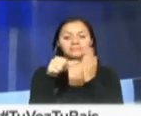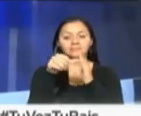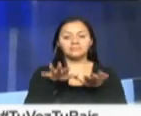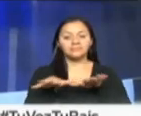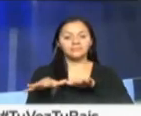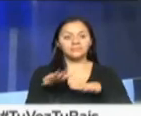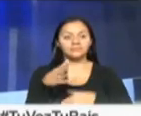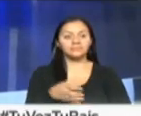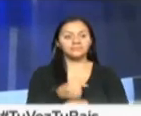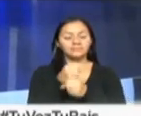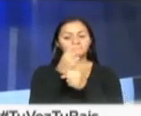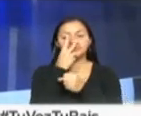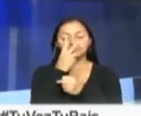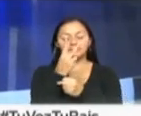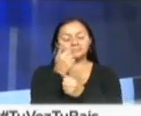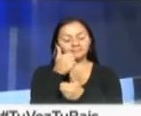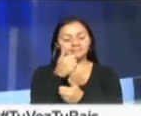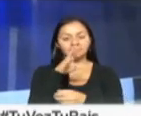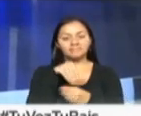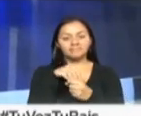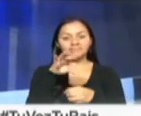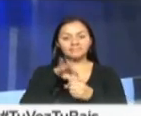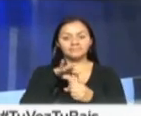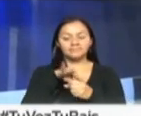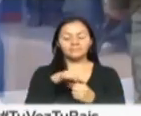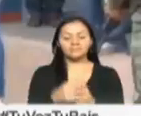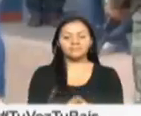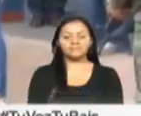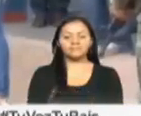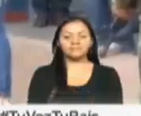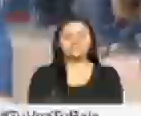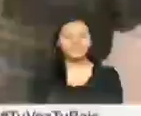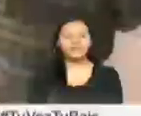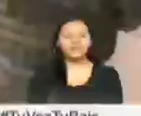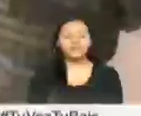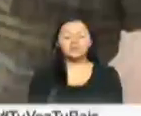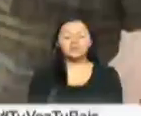Seguridad garantizaron la seguridad en los comicios.